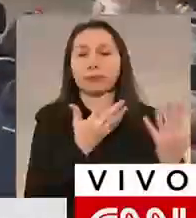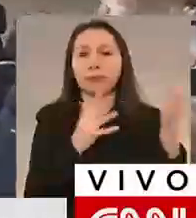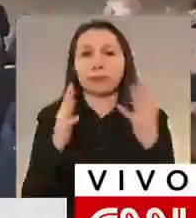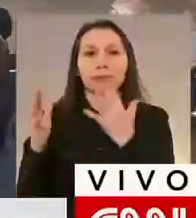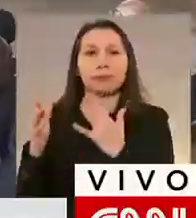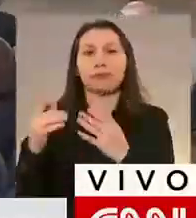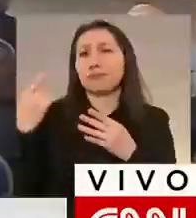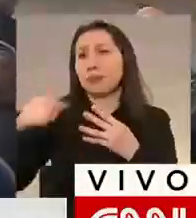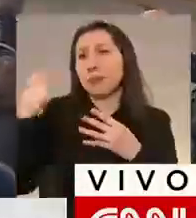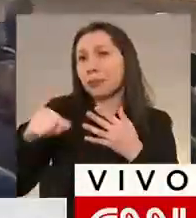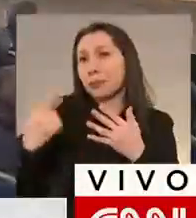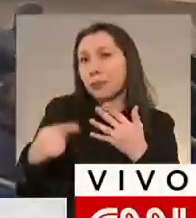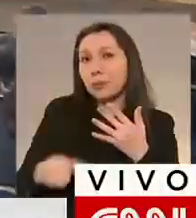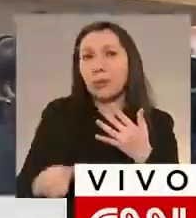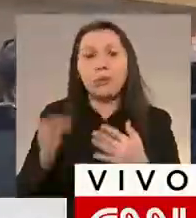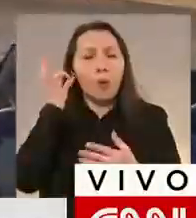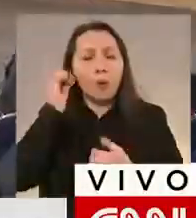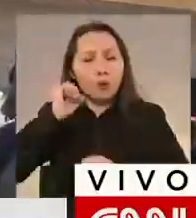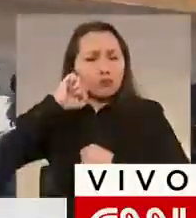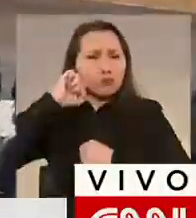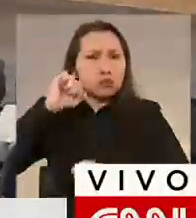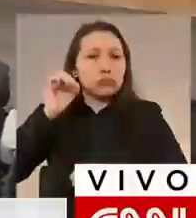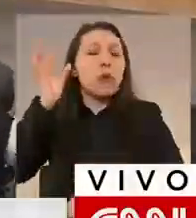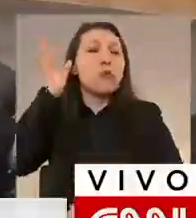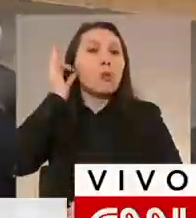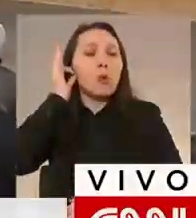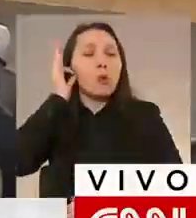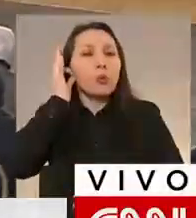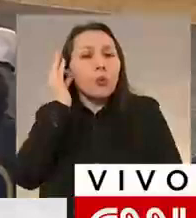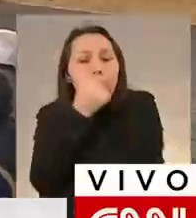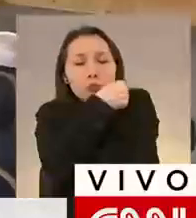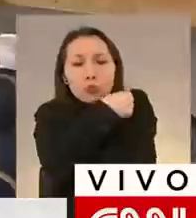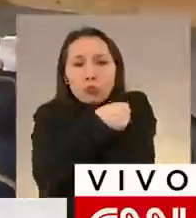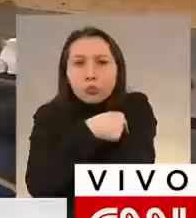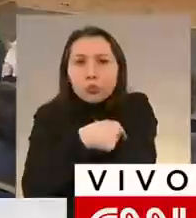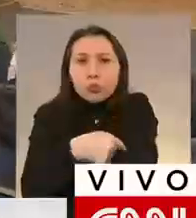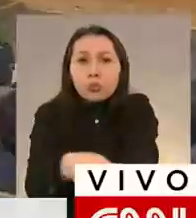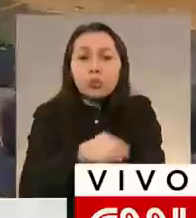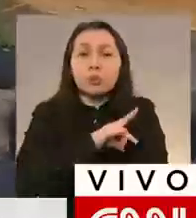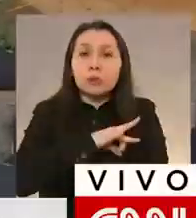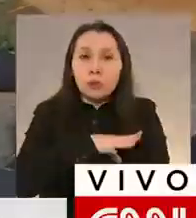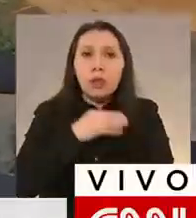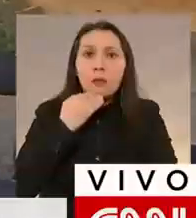y tantas otras heroicas mujeres a lo largo de Chile y el mundo.